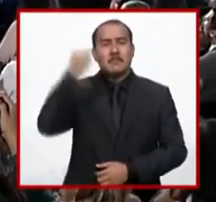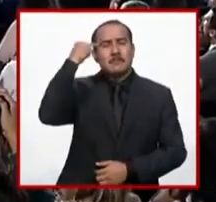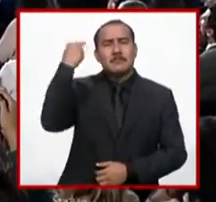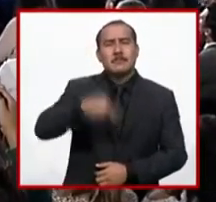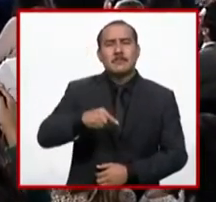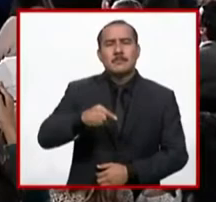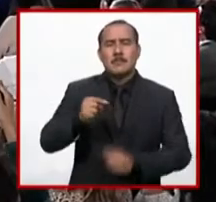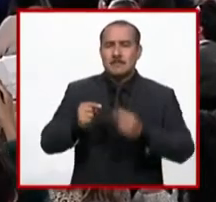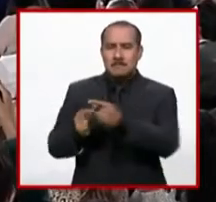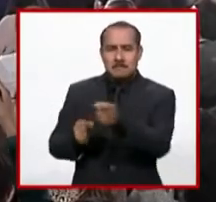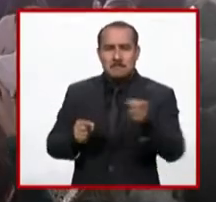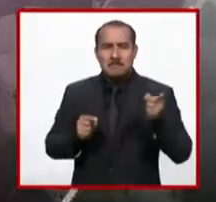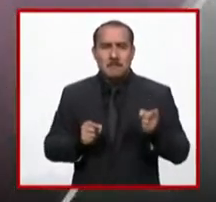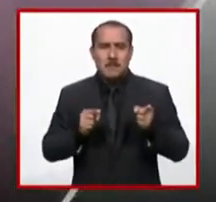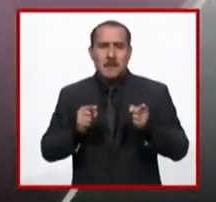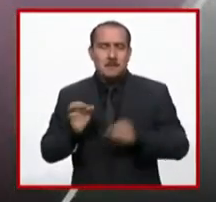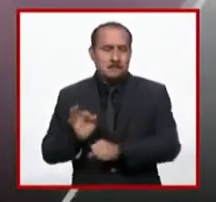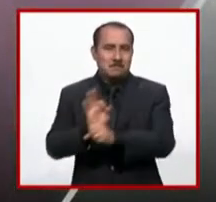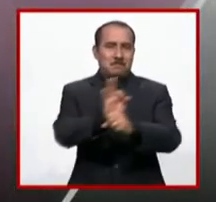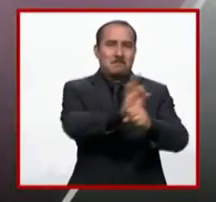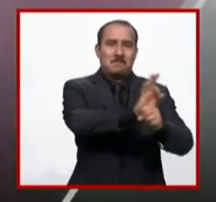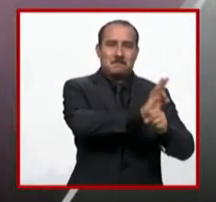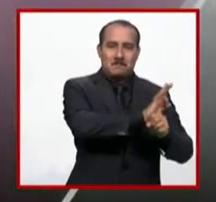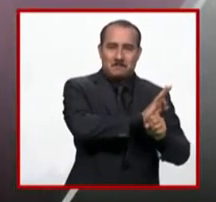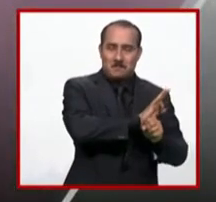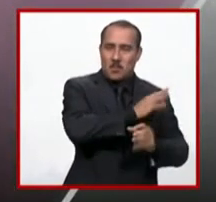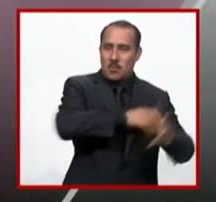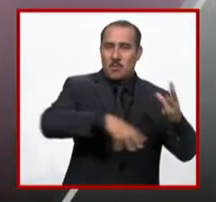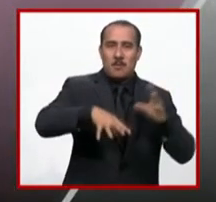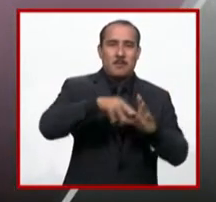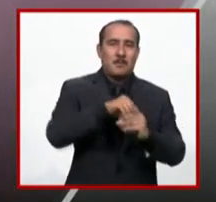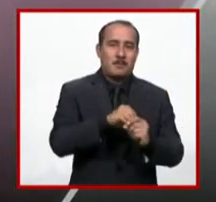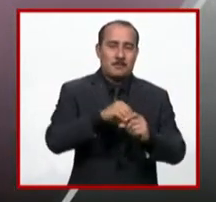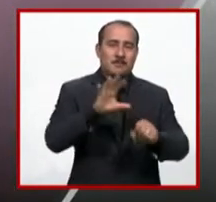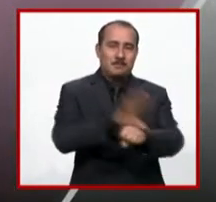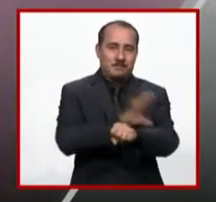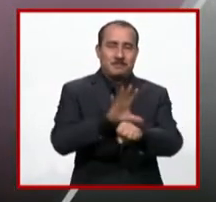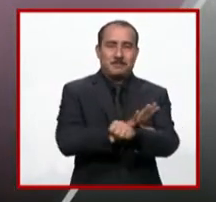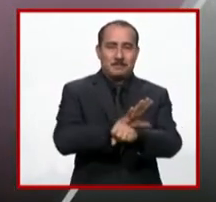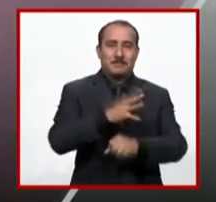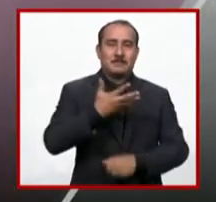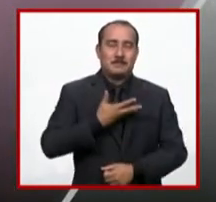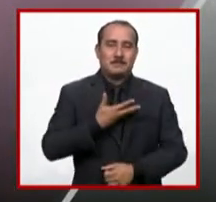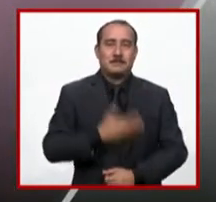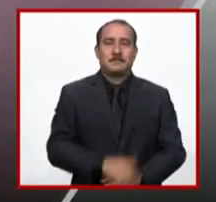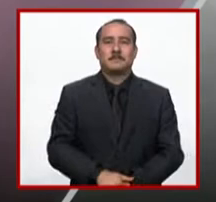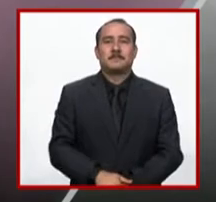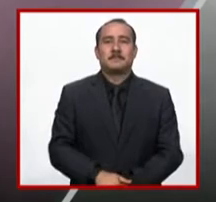que podamos levantar bandera blanca en el tema de cobertura de luz.